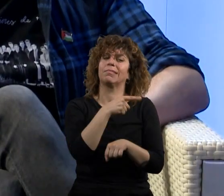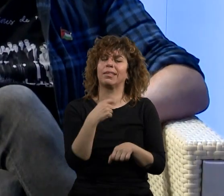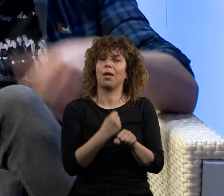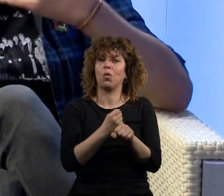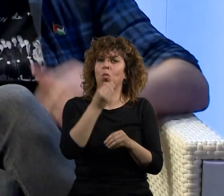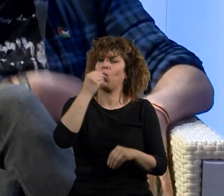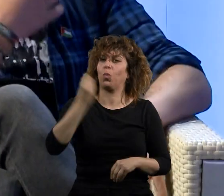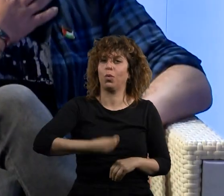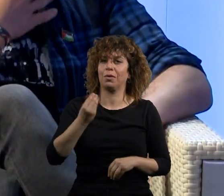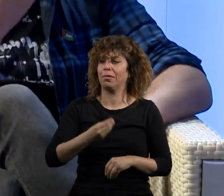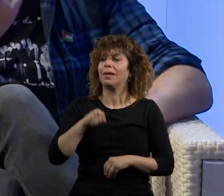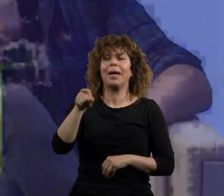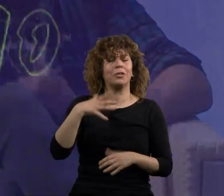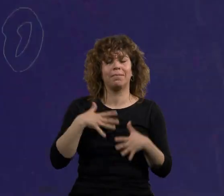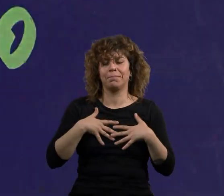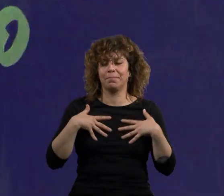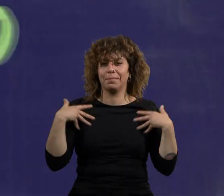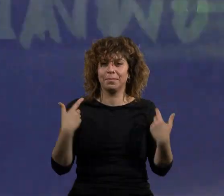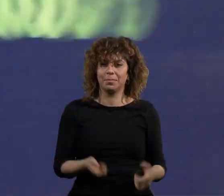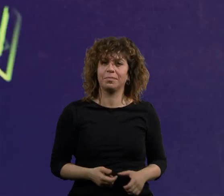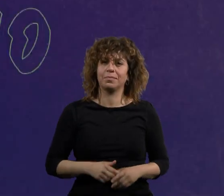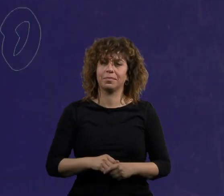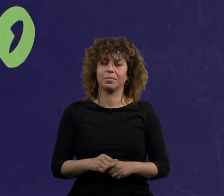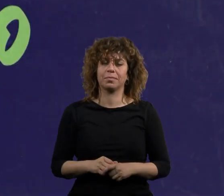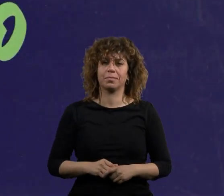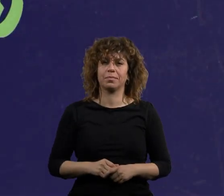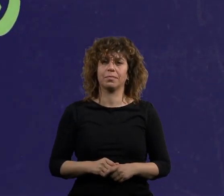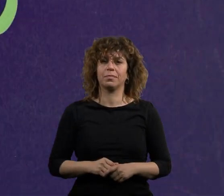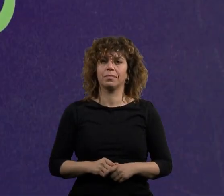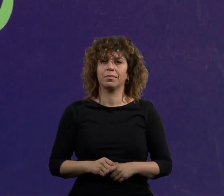bueno. Ay, Eso es mira, esto me emociona.